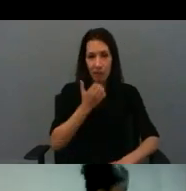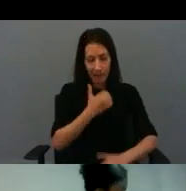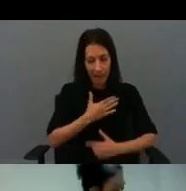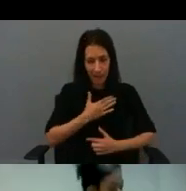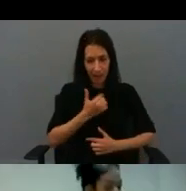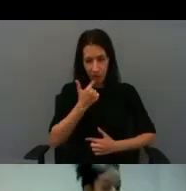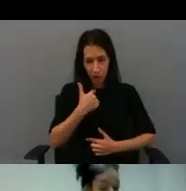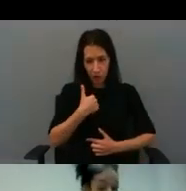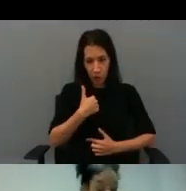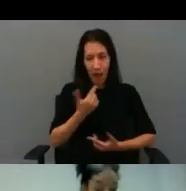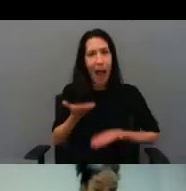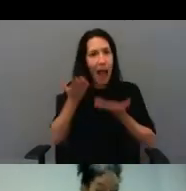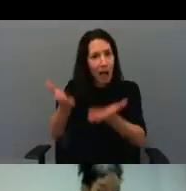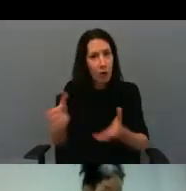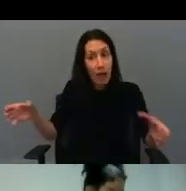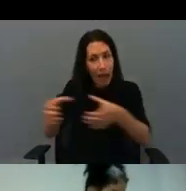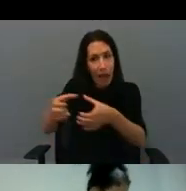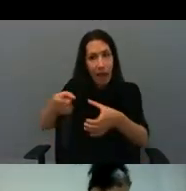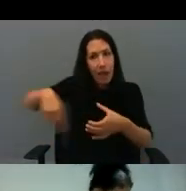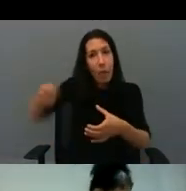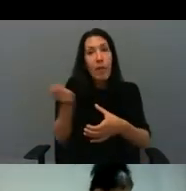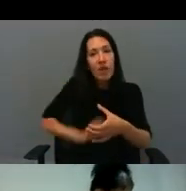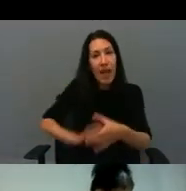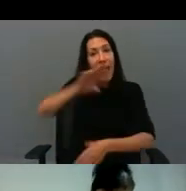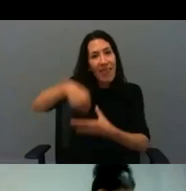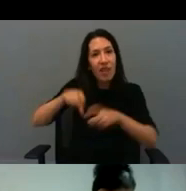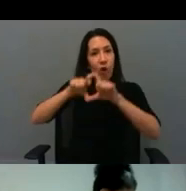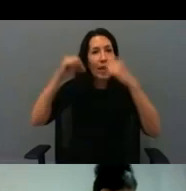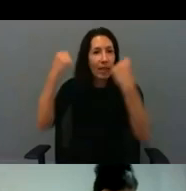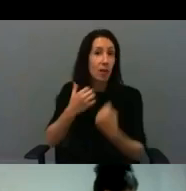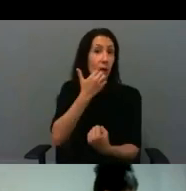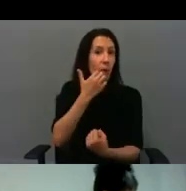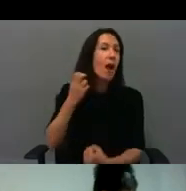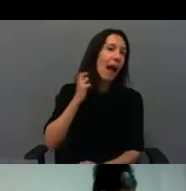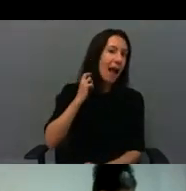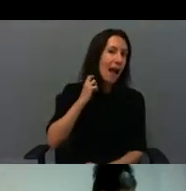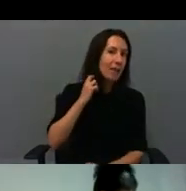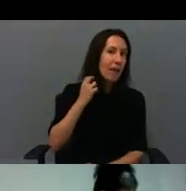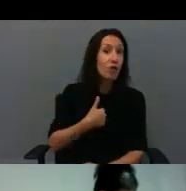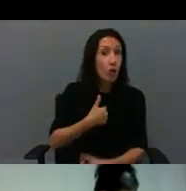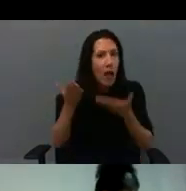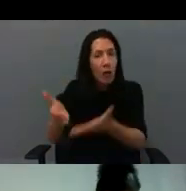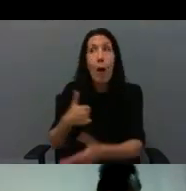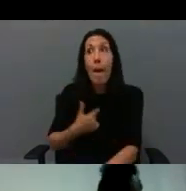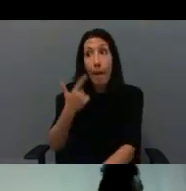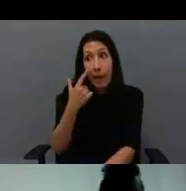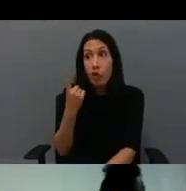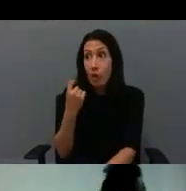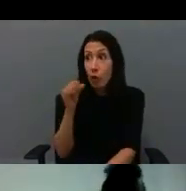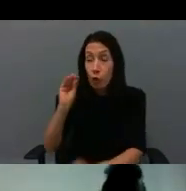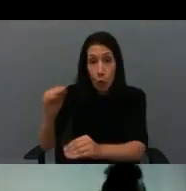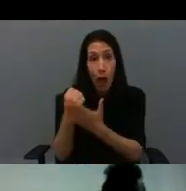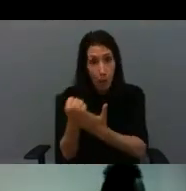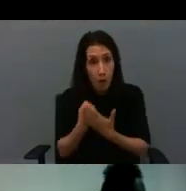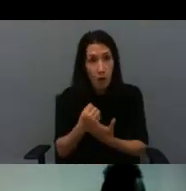ayudamos a los profesionales, a los equipos profesionales de nuestras entidades ASPACE a decirles, mira, necesito vuestro apoyo porque